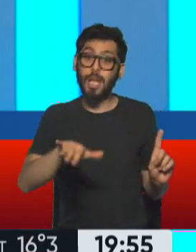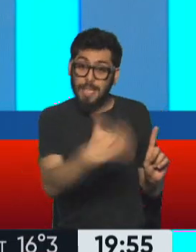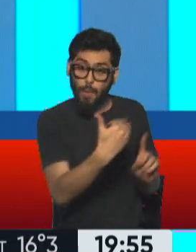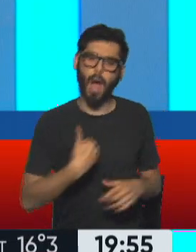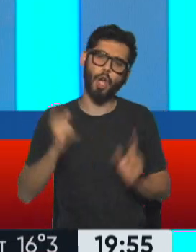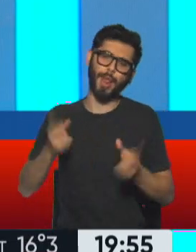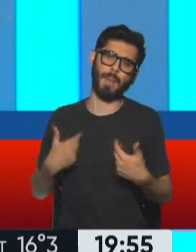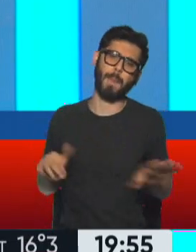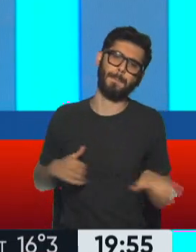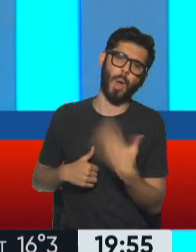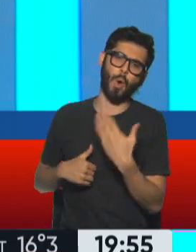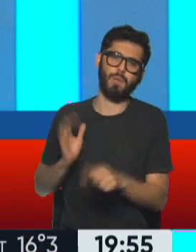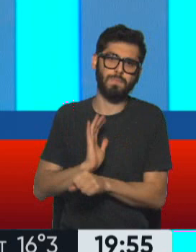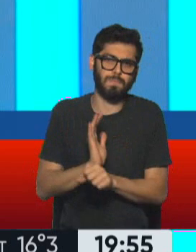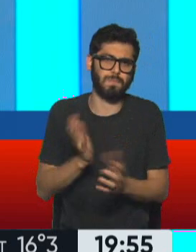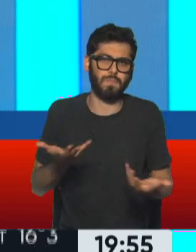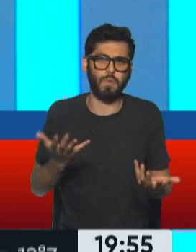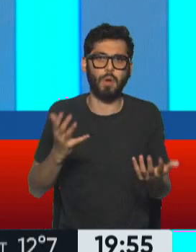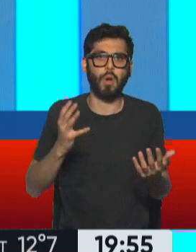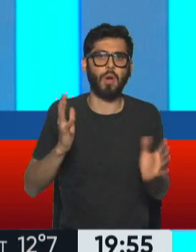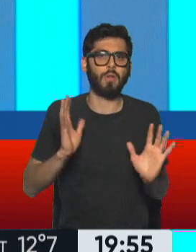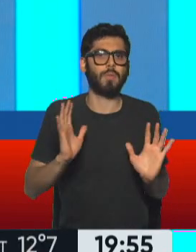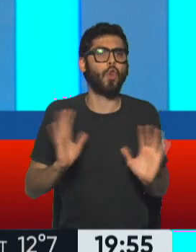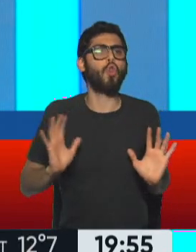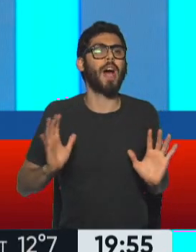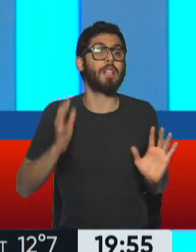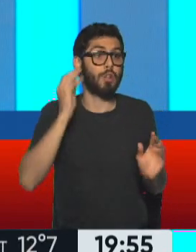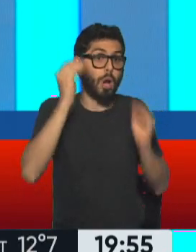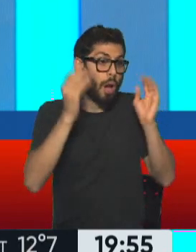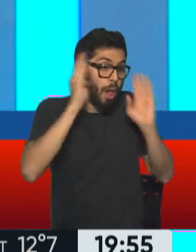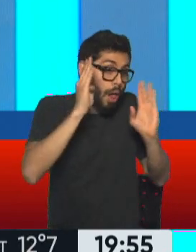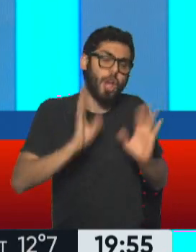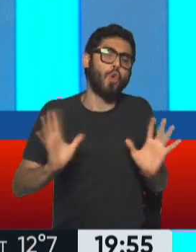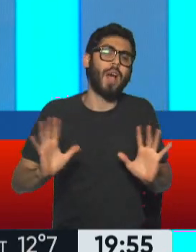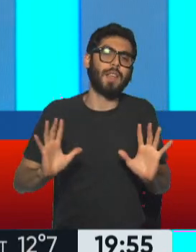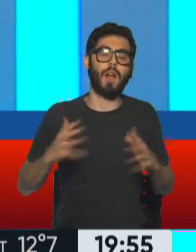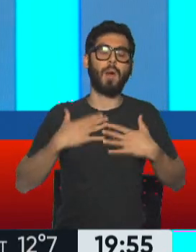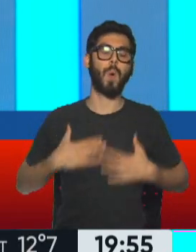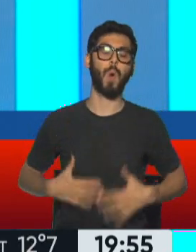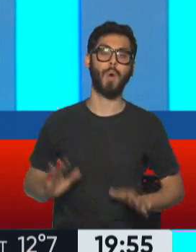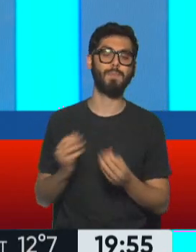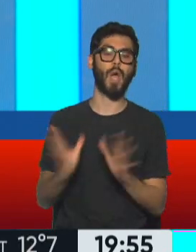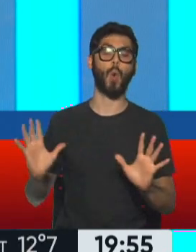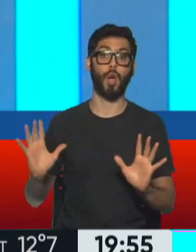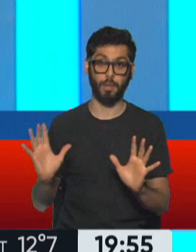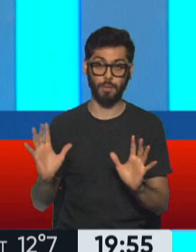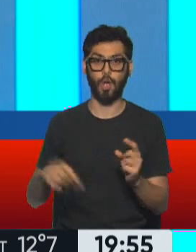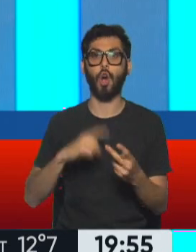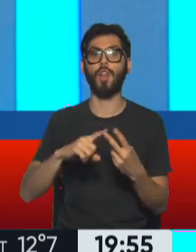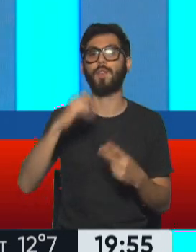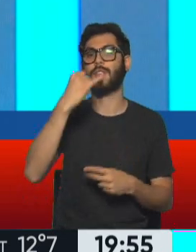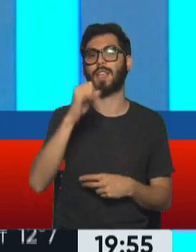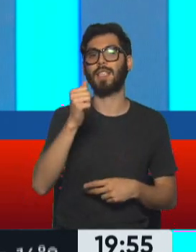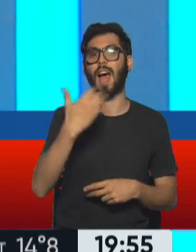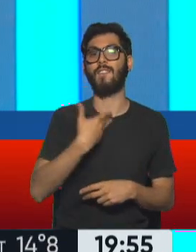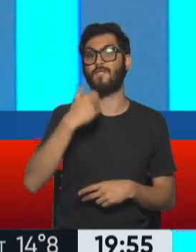me voy, diciendo, ya no tengo nada de qué preocuparme en este aspecto. Y la otra renuncia significativa fue la de Raúl Zaffaroni, que